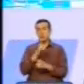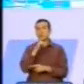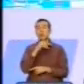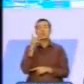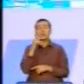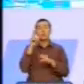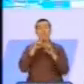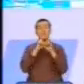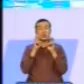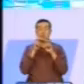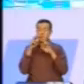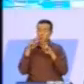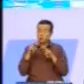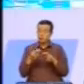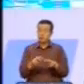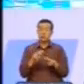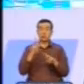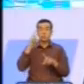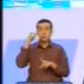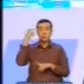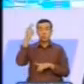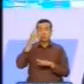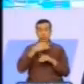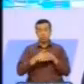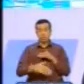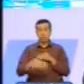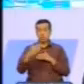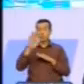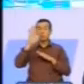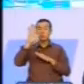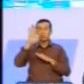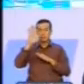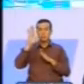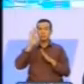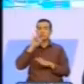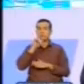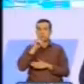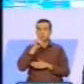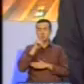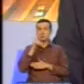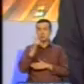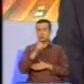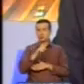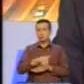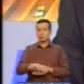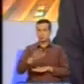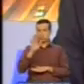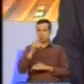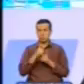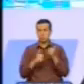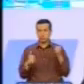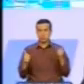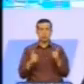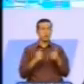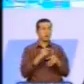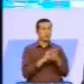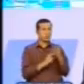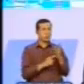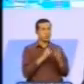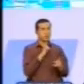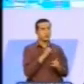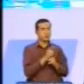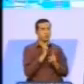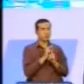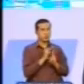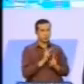grandes temas de profundización del próximo periodo y así es el compromiso de nuestro binomio. Ahí están los elementos diferenciadores. Ahí están